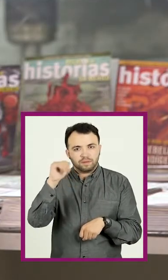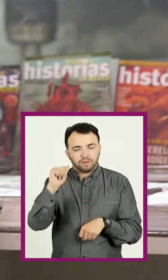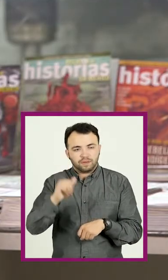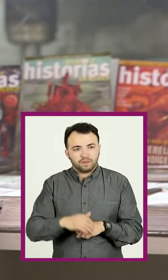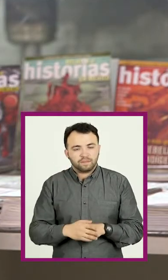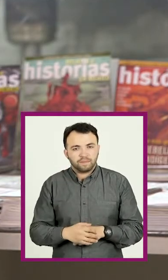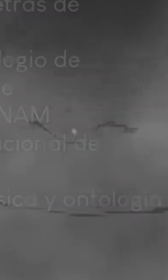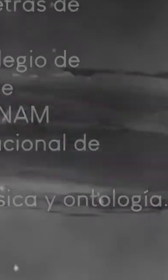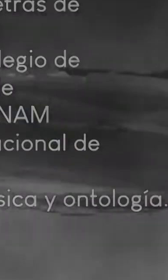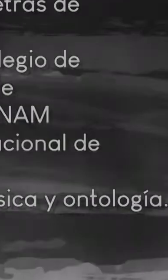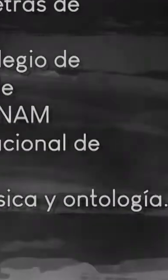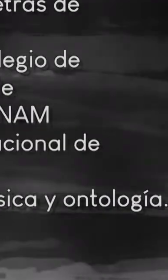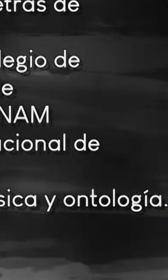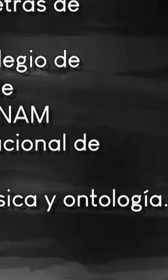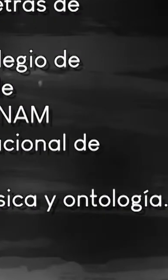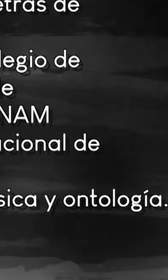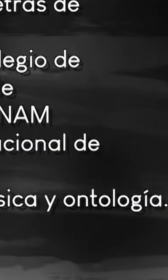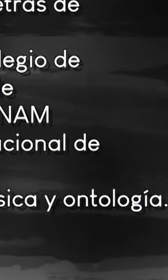Maldonado.